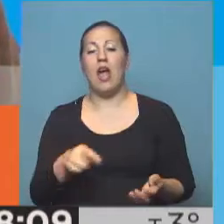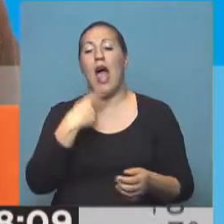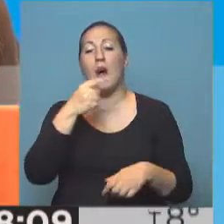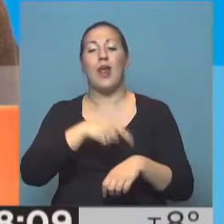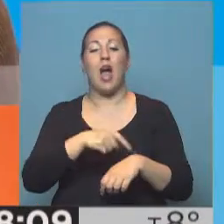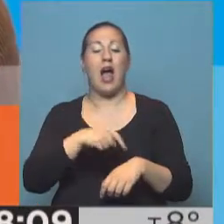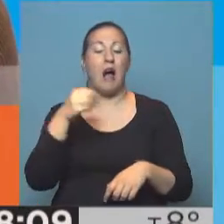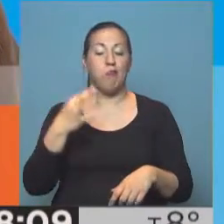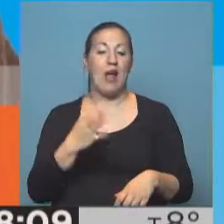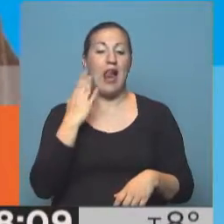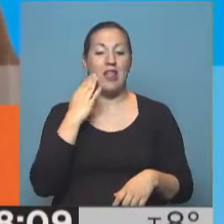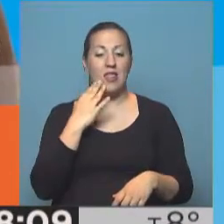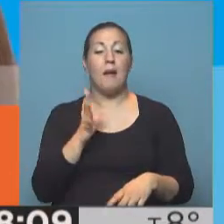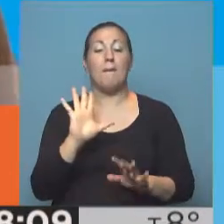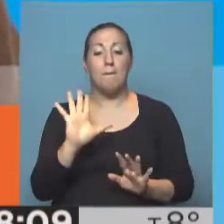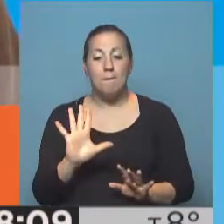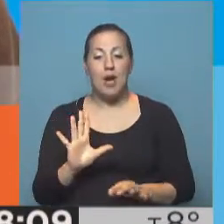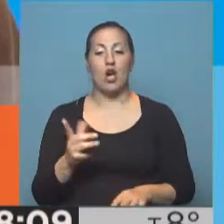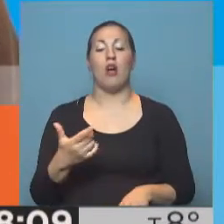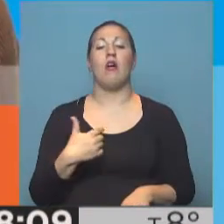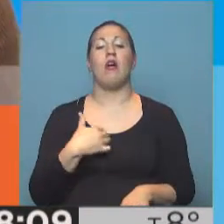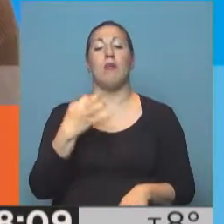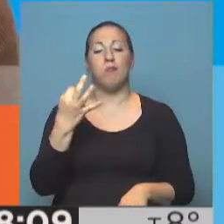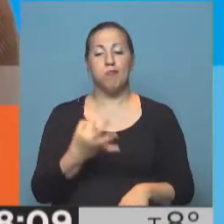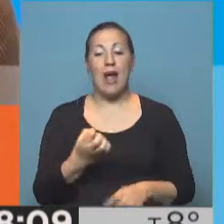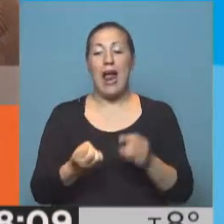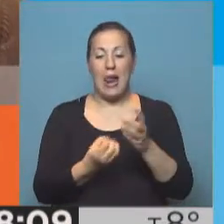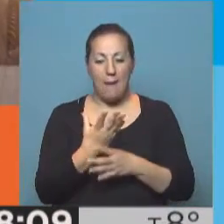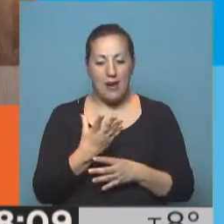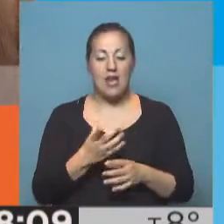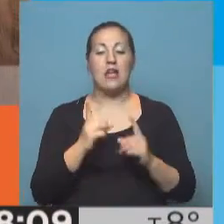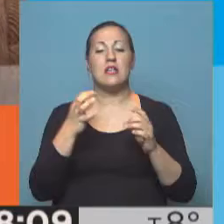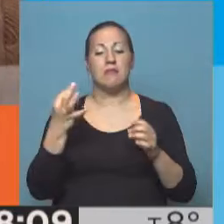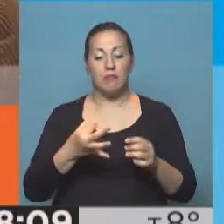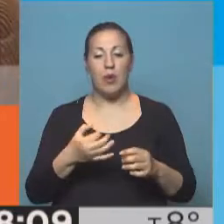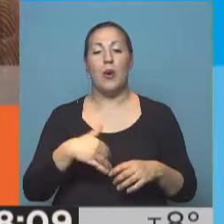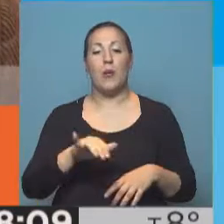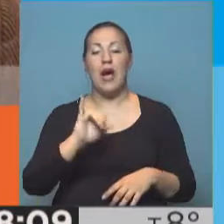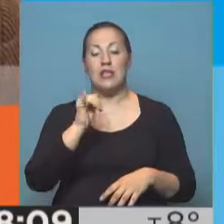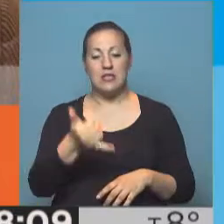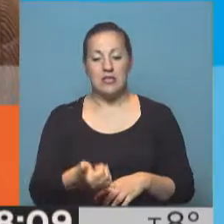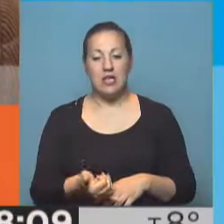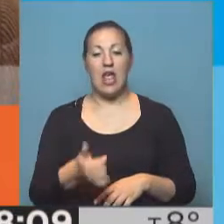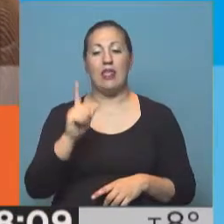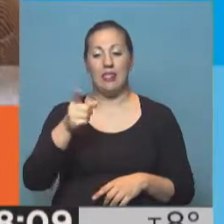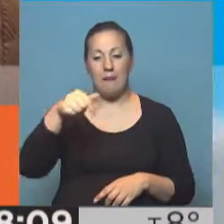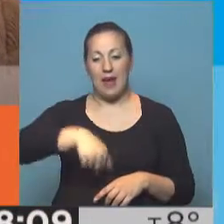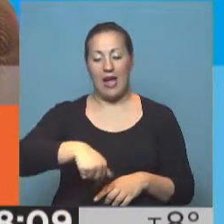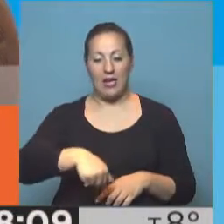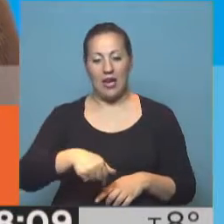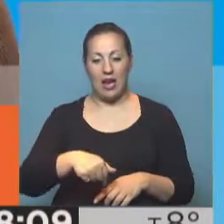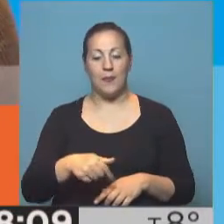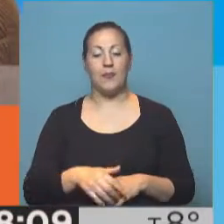la tarde pero de muy buenas fuentes puedo adelantar que en algún momento de la mañana se va a dar cita también aquí en tecnópolis